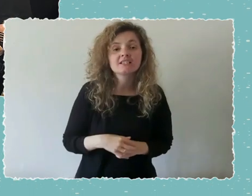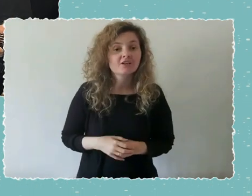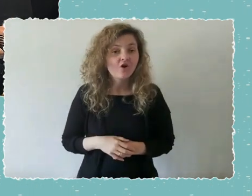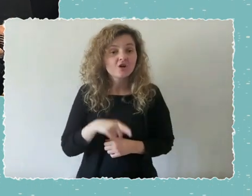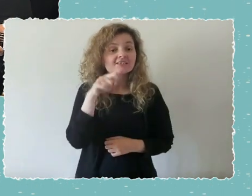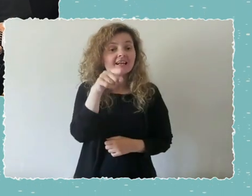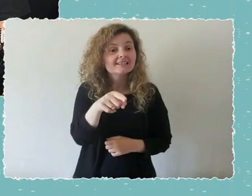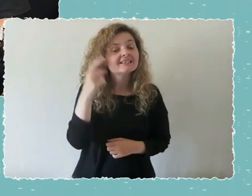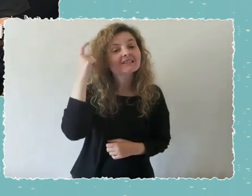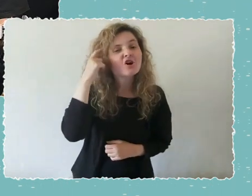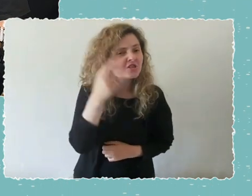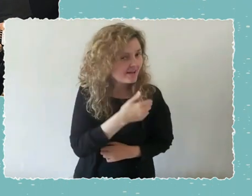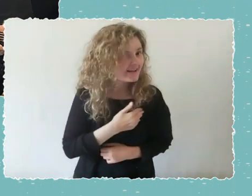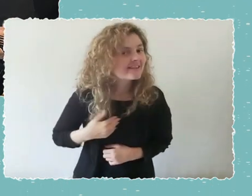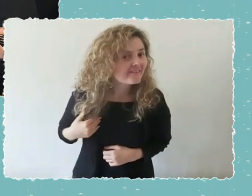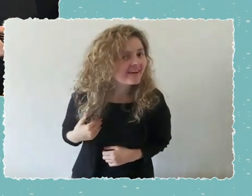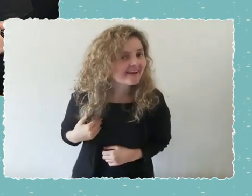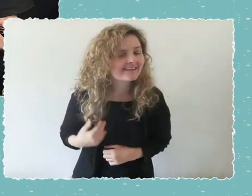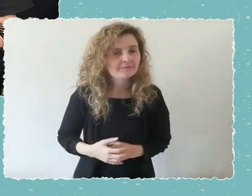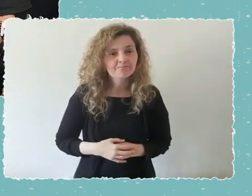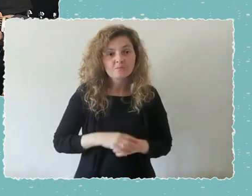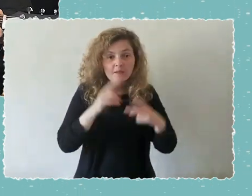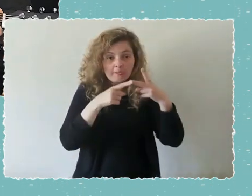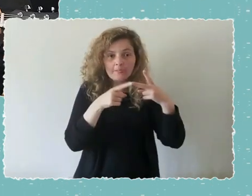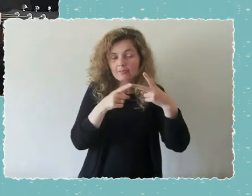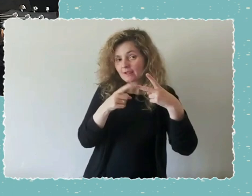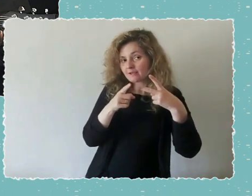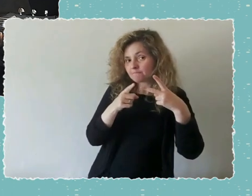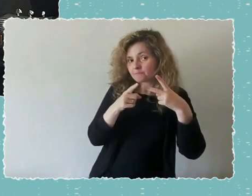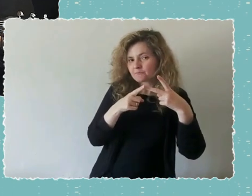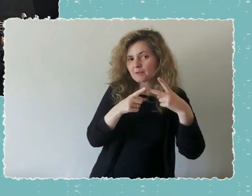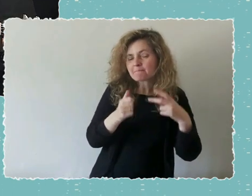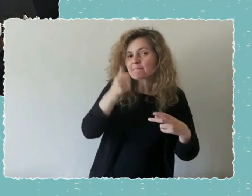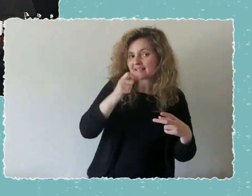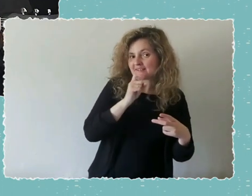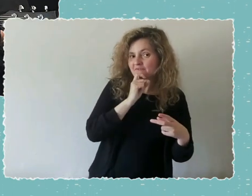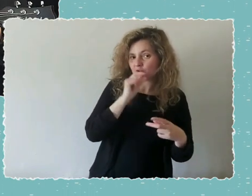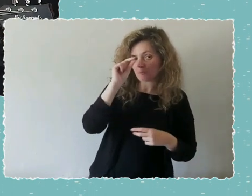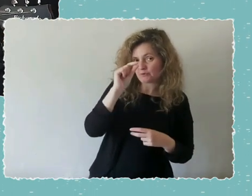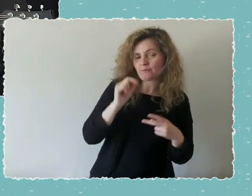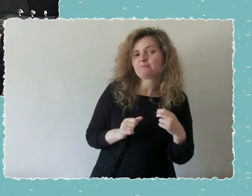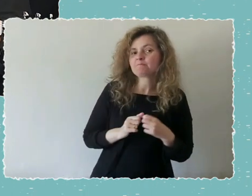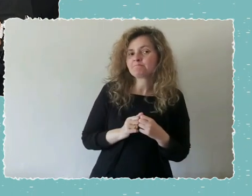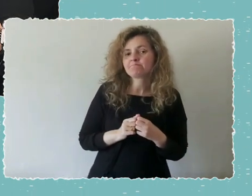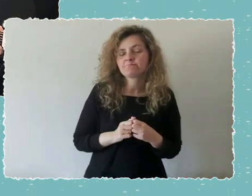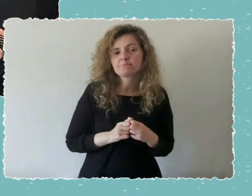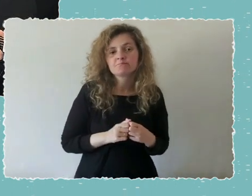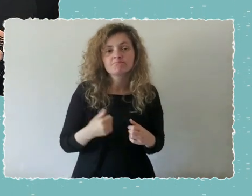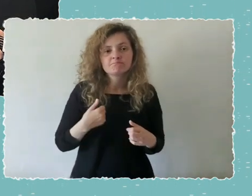che eu digo, se ti o queres saber. E imos coa segunda, un pouquiño máis difícil.